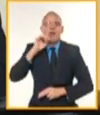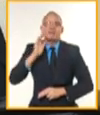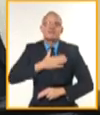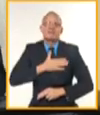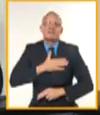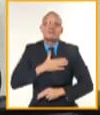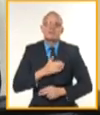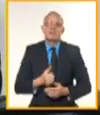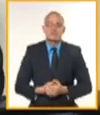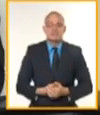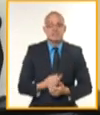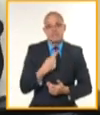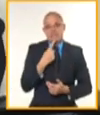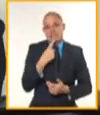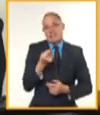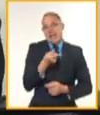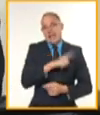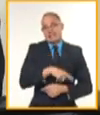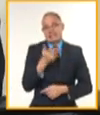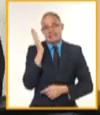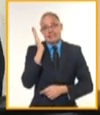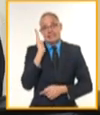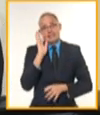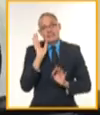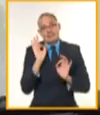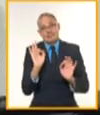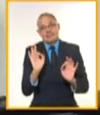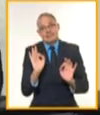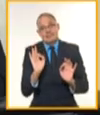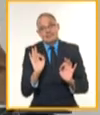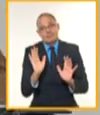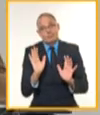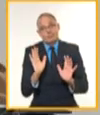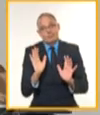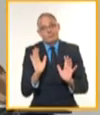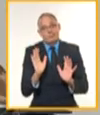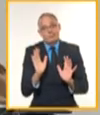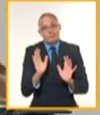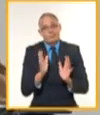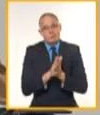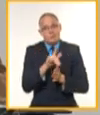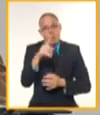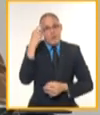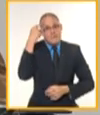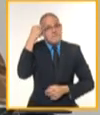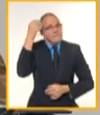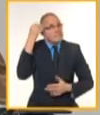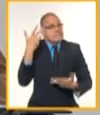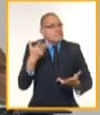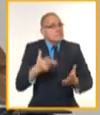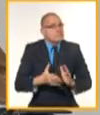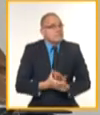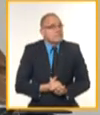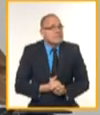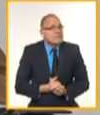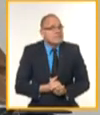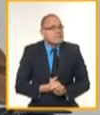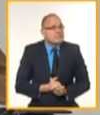Javier Milei en este discurso en Argentina. Bueno, Mejía, ¿qué te parece todo lo que está pasando? Y como